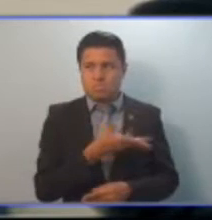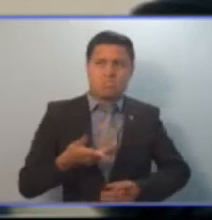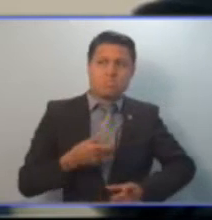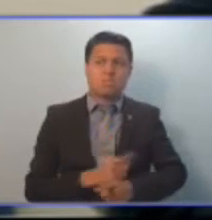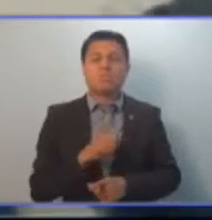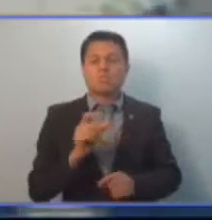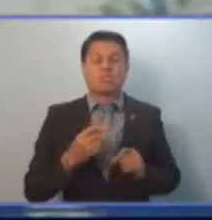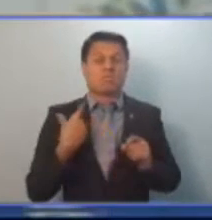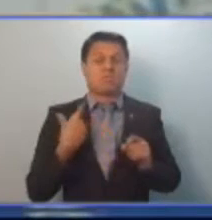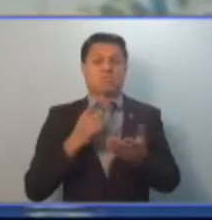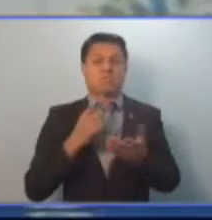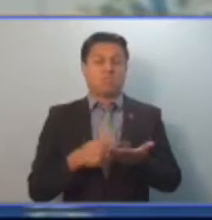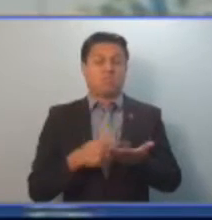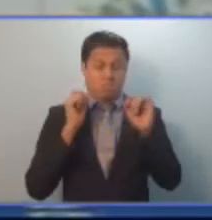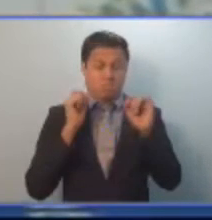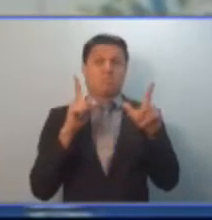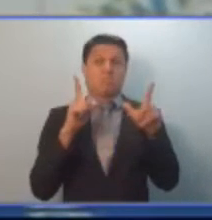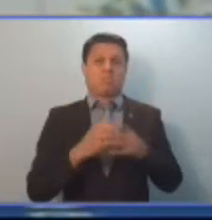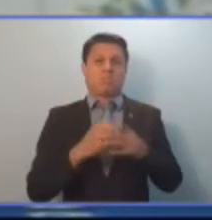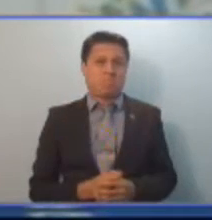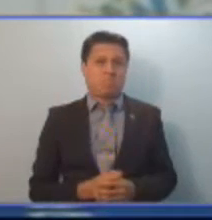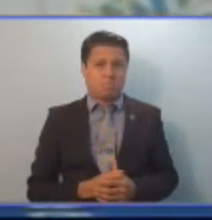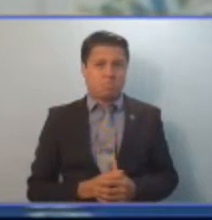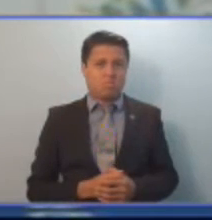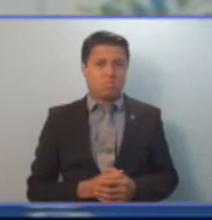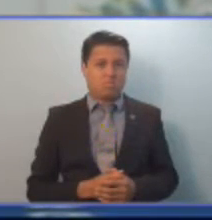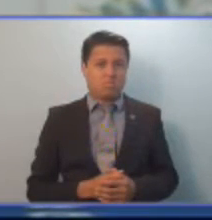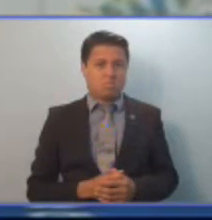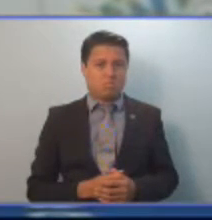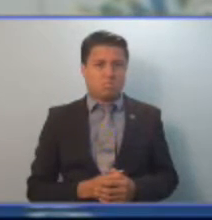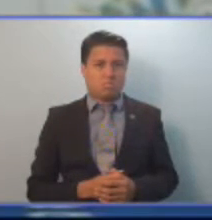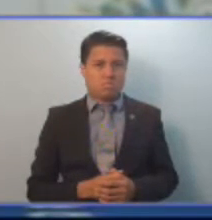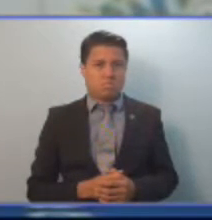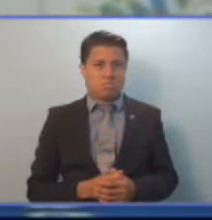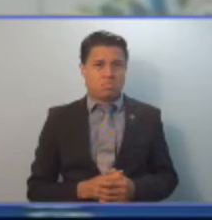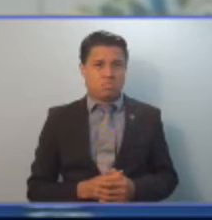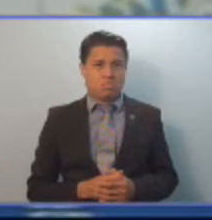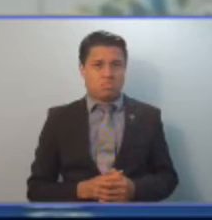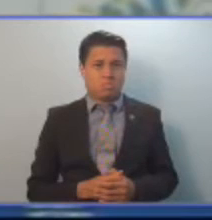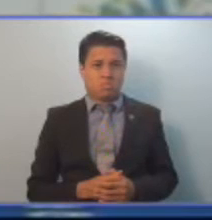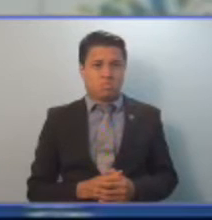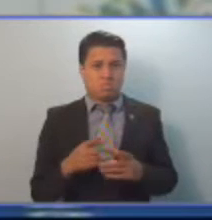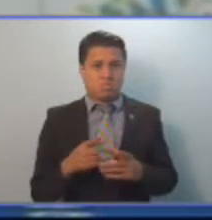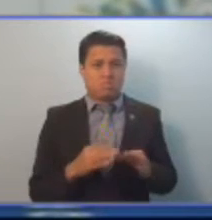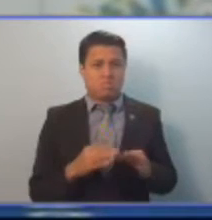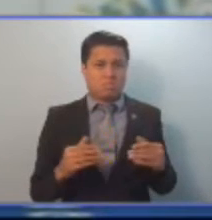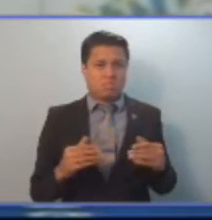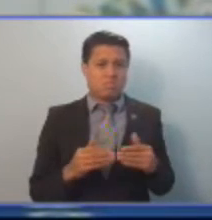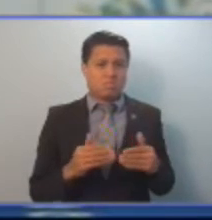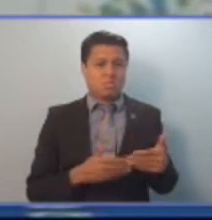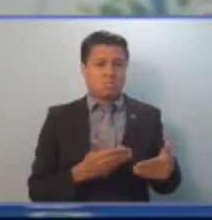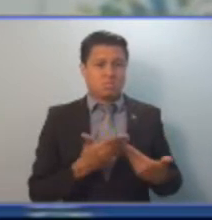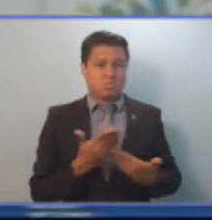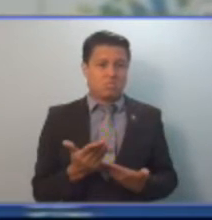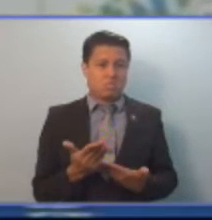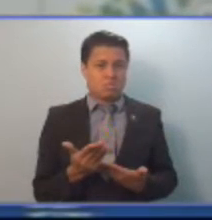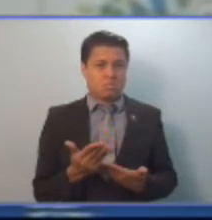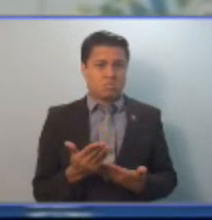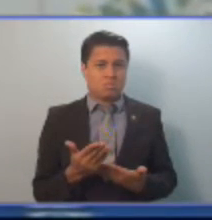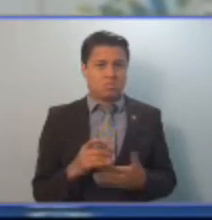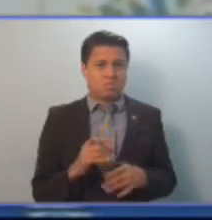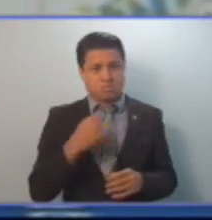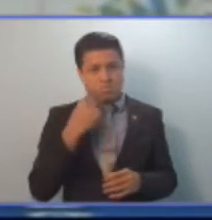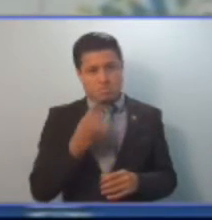es bien sorprendente. La constitucionalización precisamente de los derechos, darle